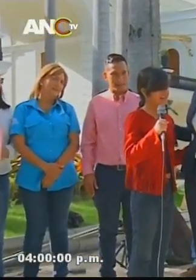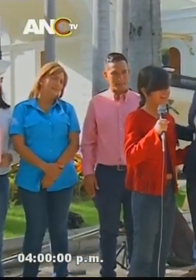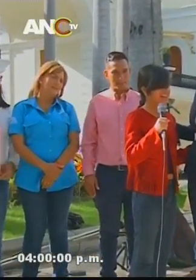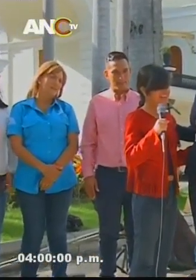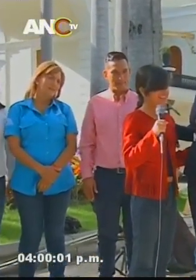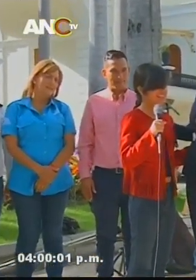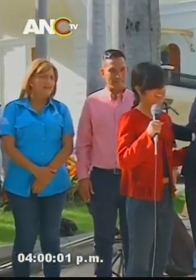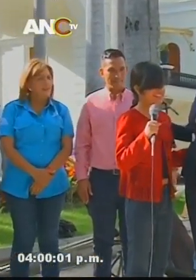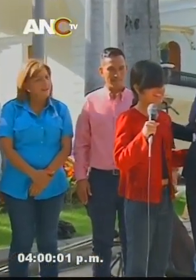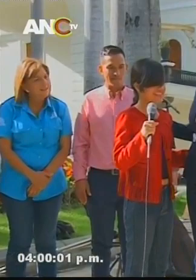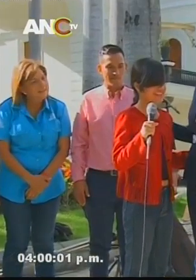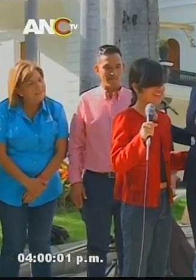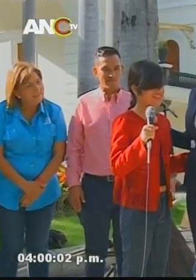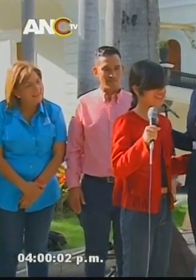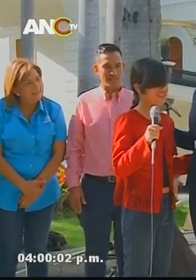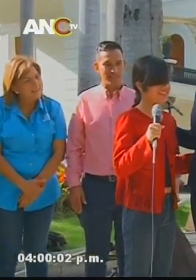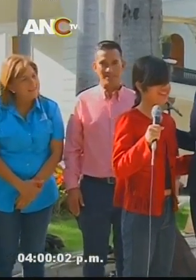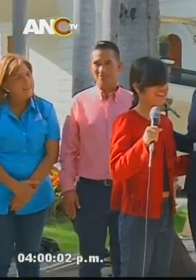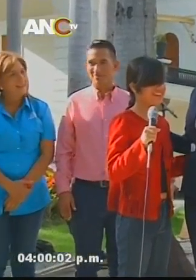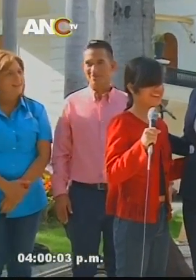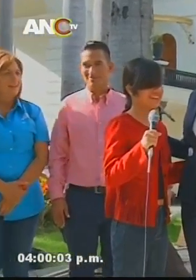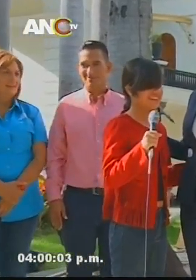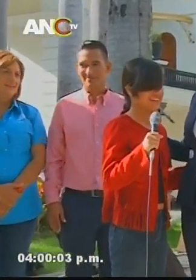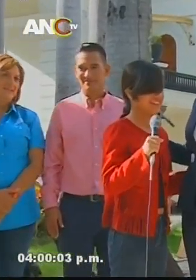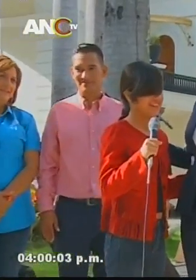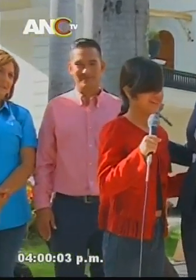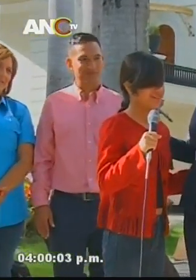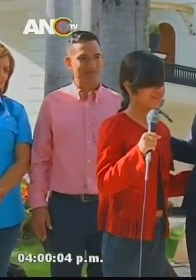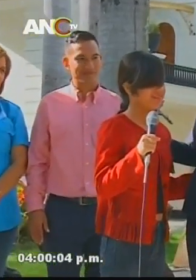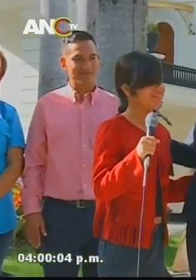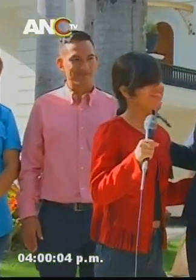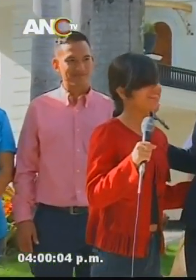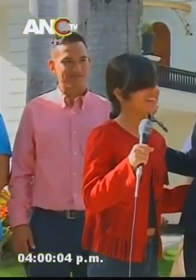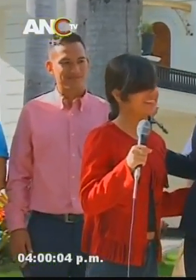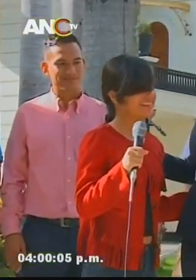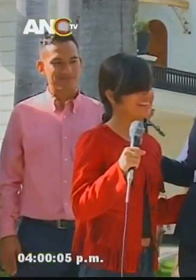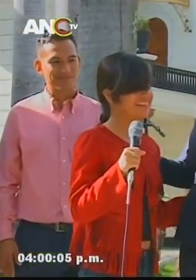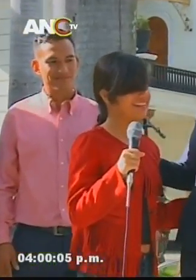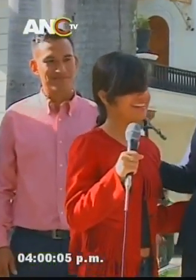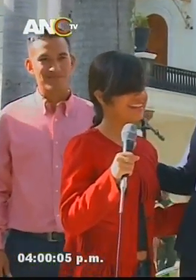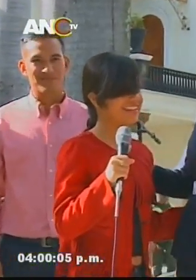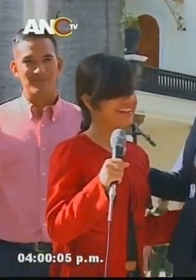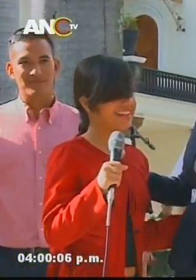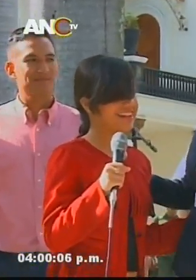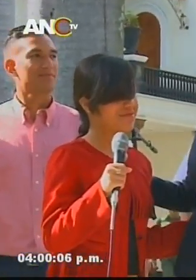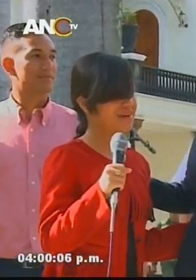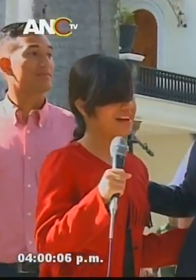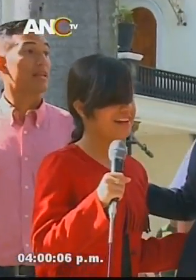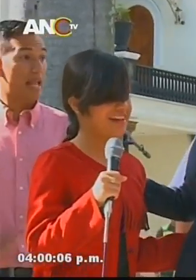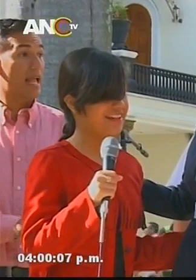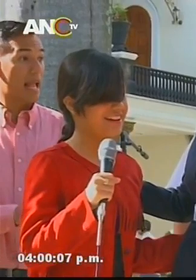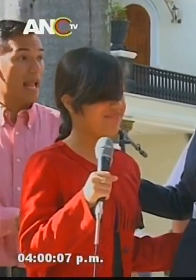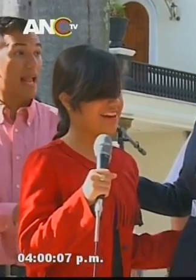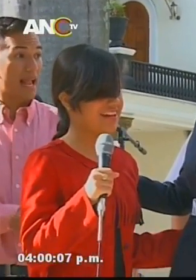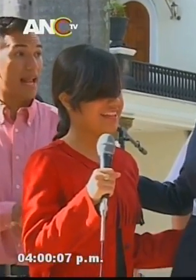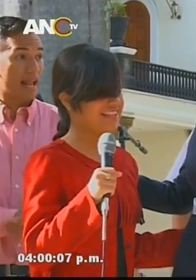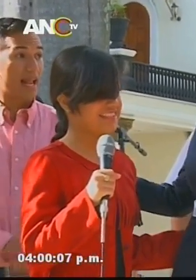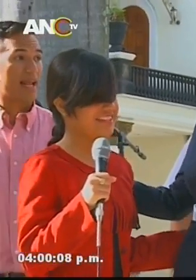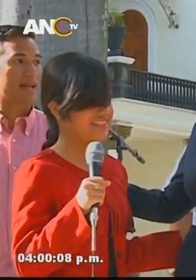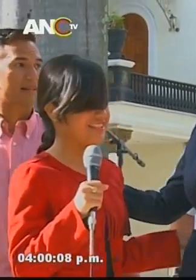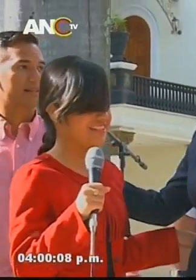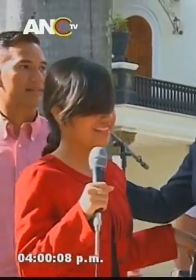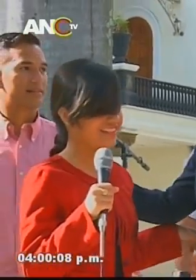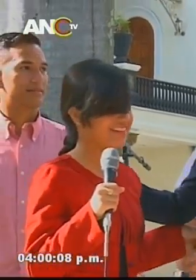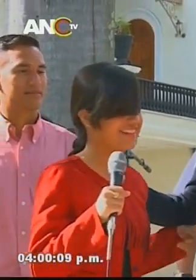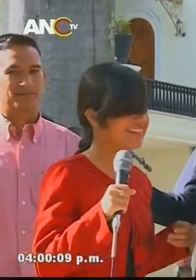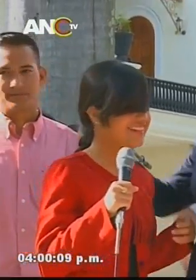Legislativo. Así es. Así que lo propuso el presidente Maduro y vamos a cumplirle a todas las personas más con discapacidad. Nada, más nada, así